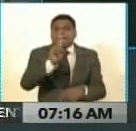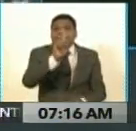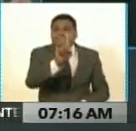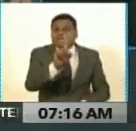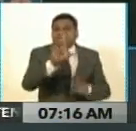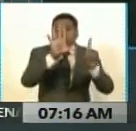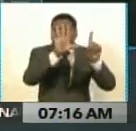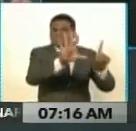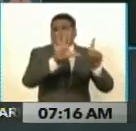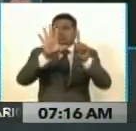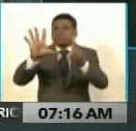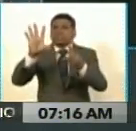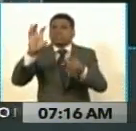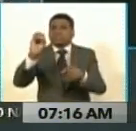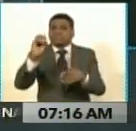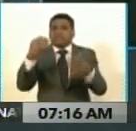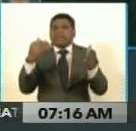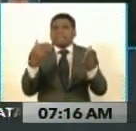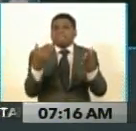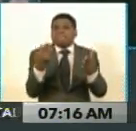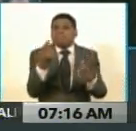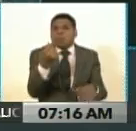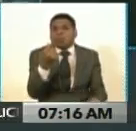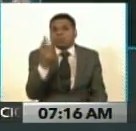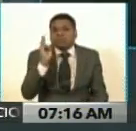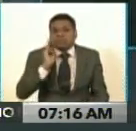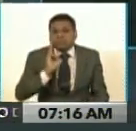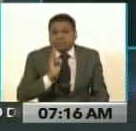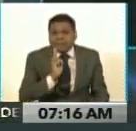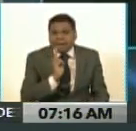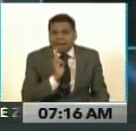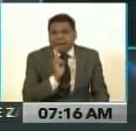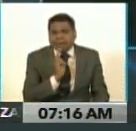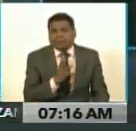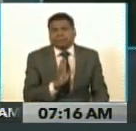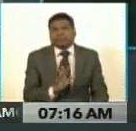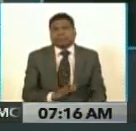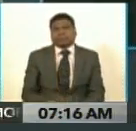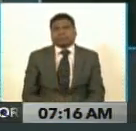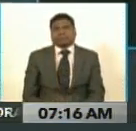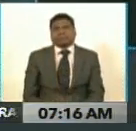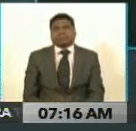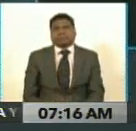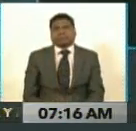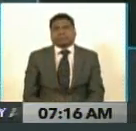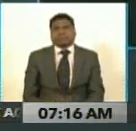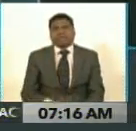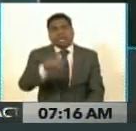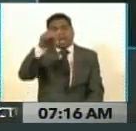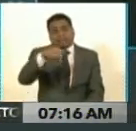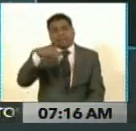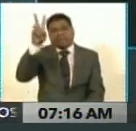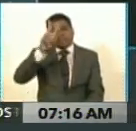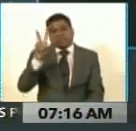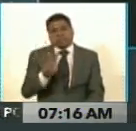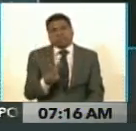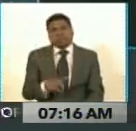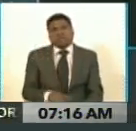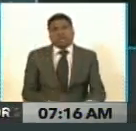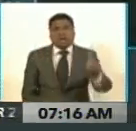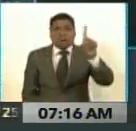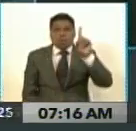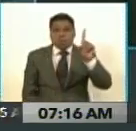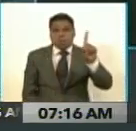1660 bolívares el litro de 87 octanos en Venezuela cuesta un bolívar